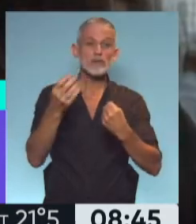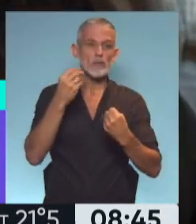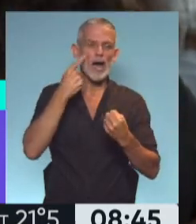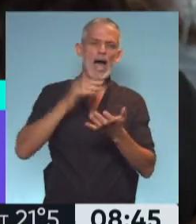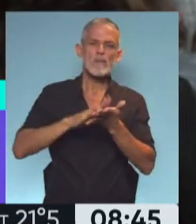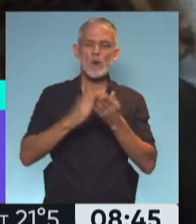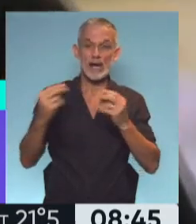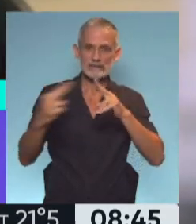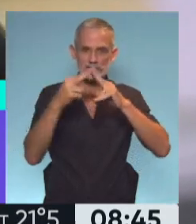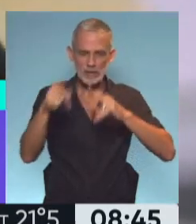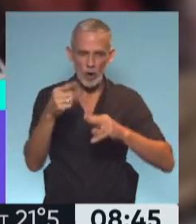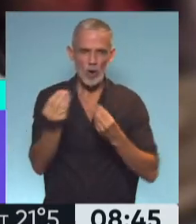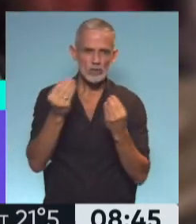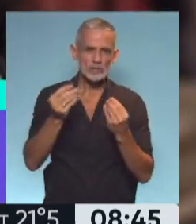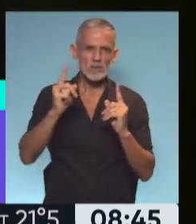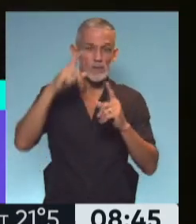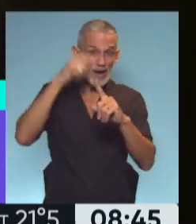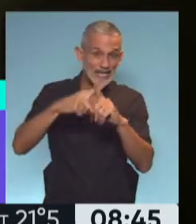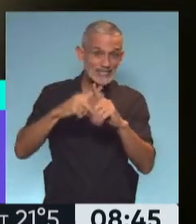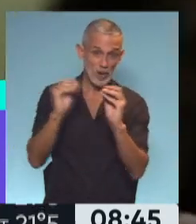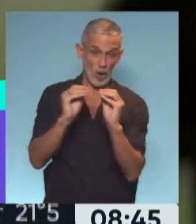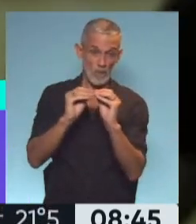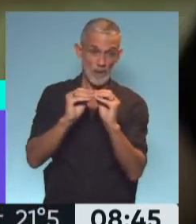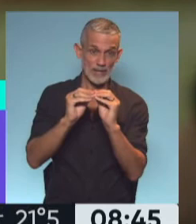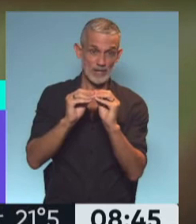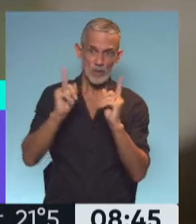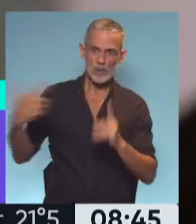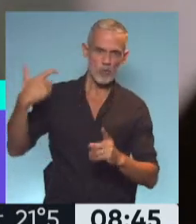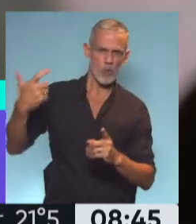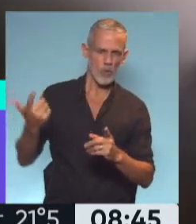intentar reencontrarse con ese ex compañero que los agredió.